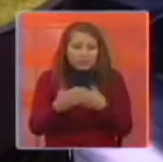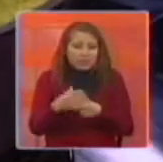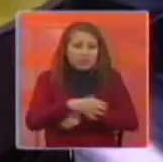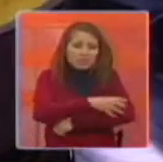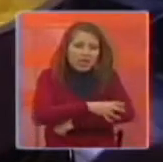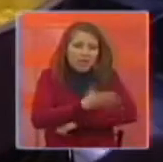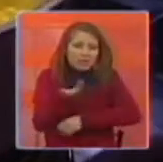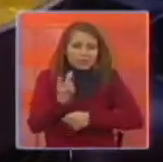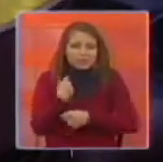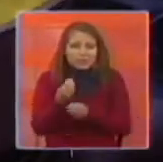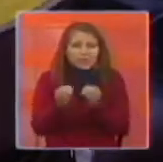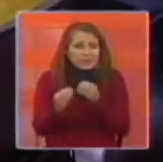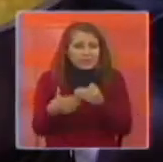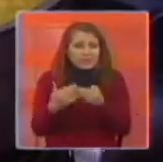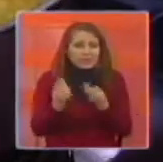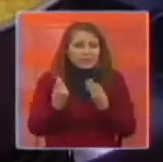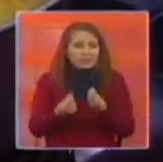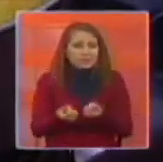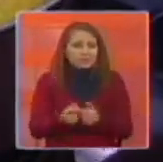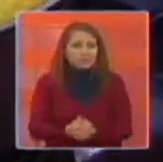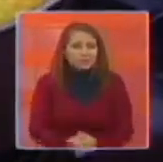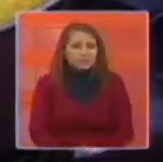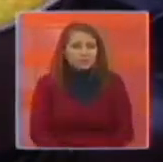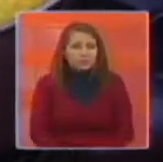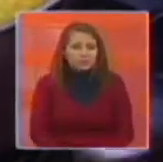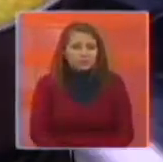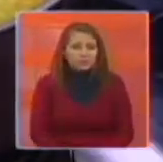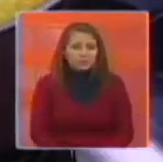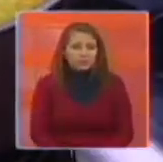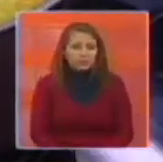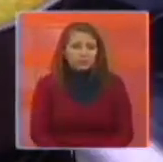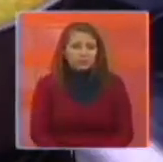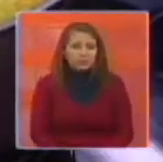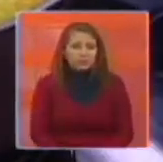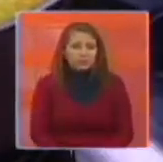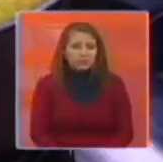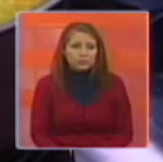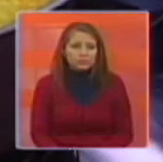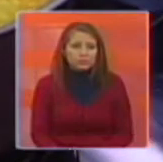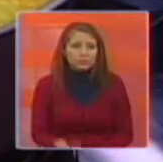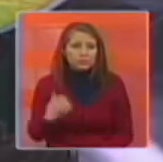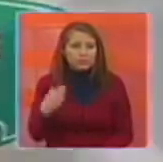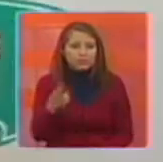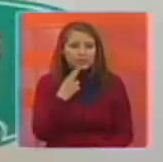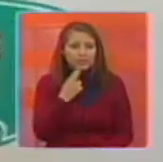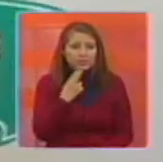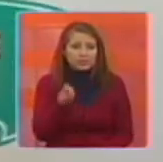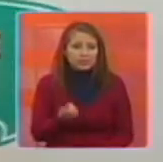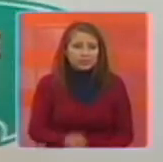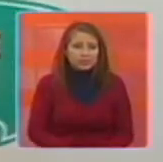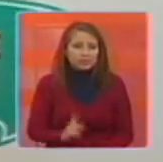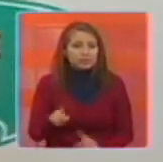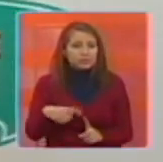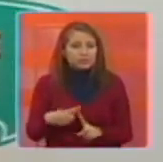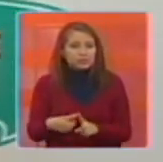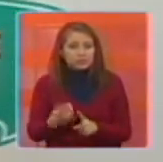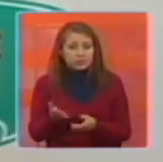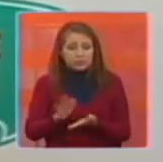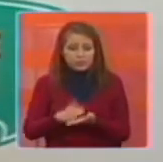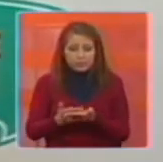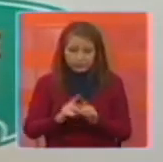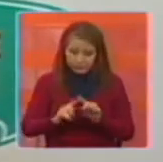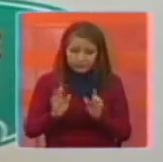Aquí tenemos ya, miren, el refrito que se está cocinando, porque obviamente tiene un sabor crudo y otro sabor cuando ya está